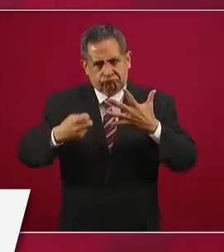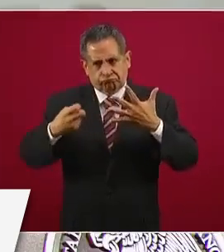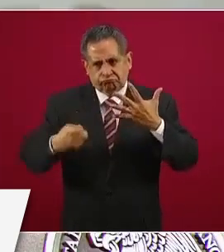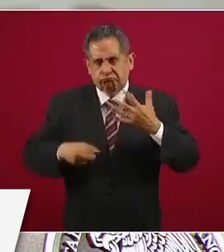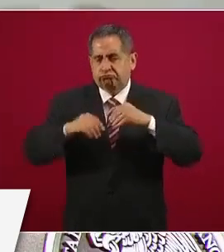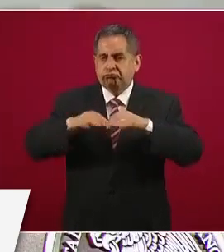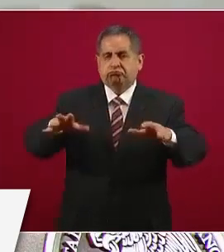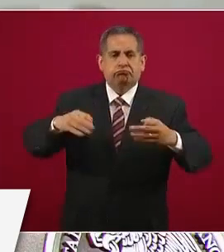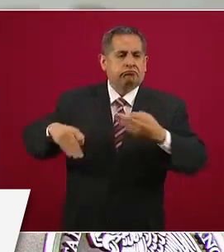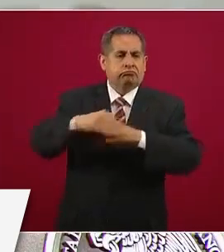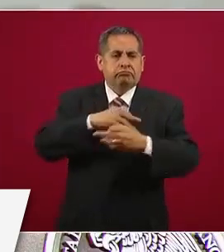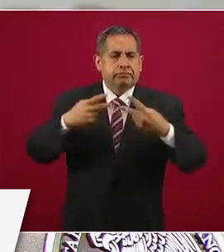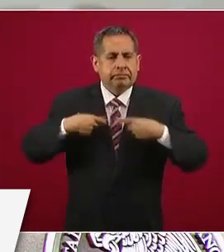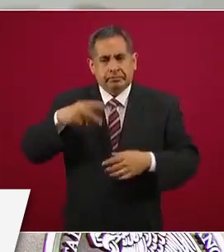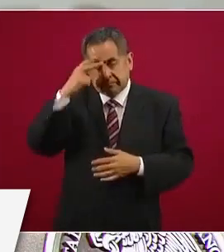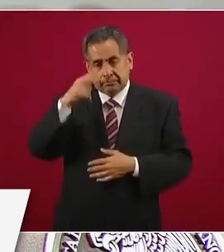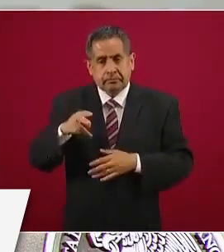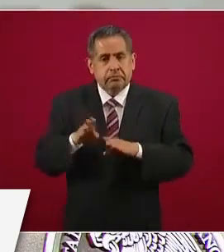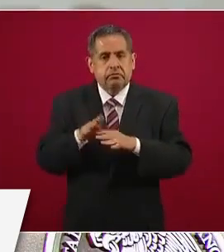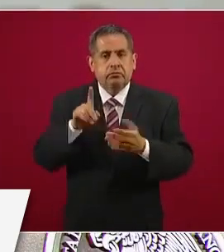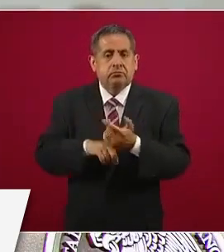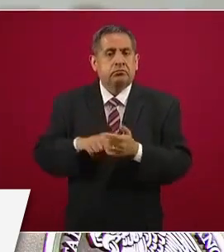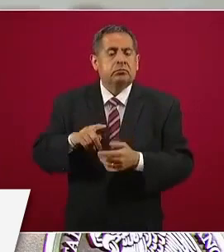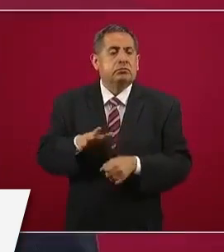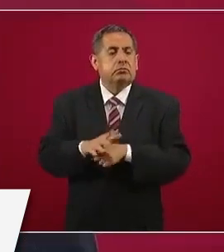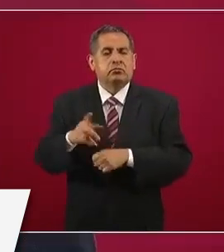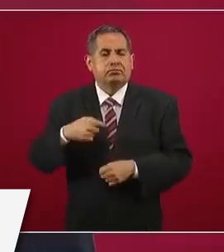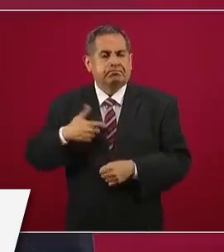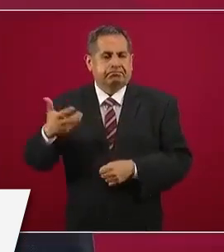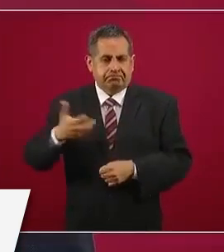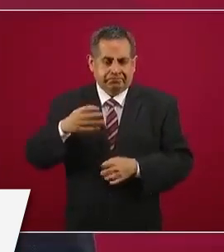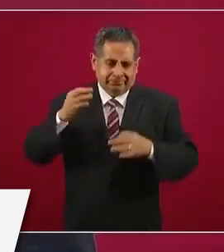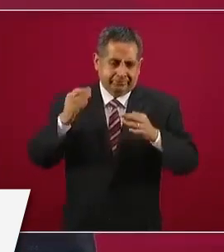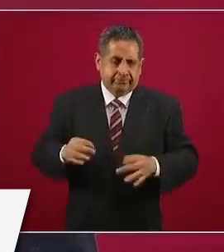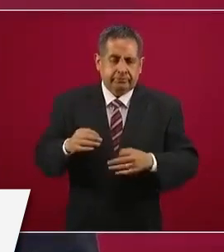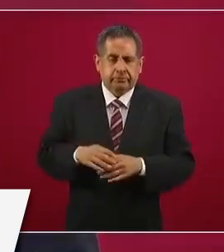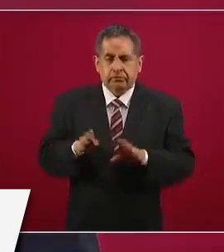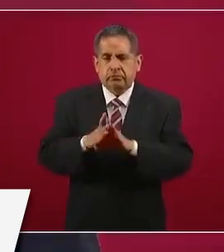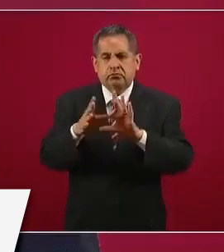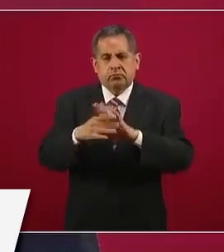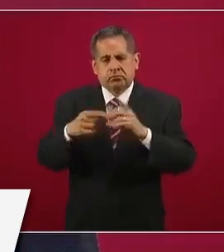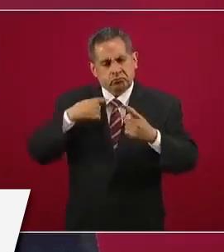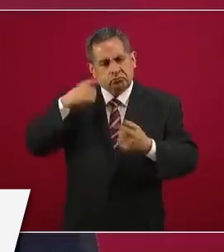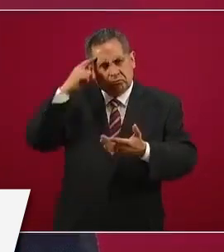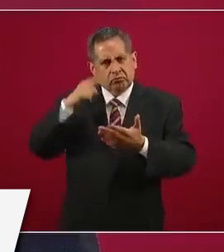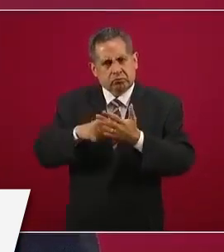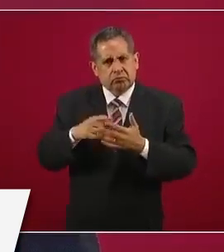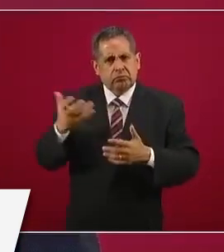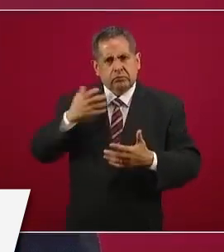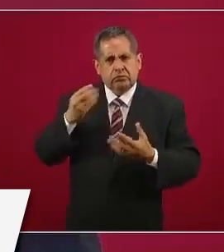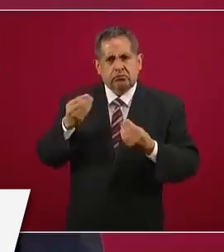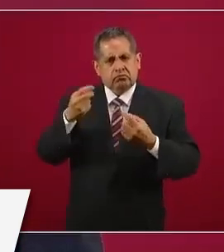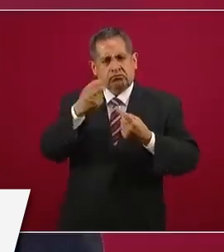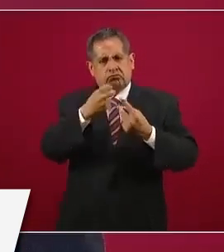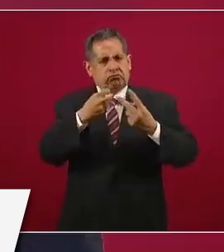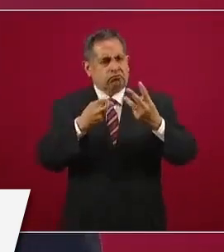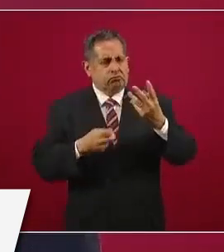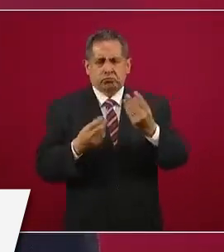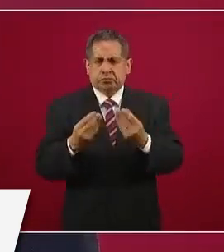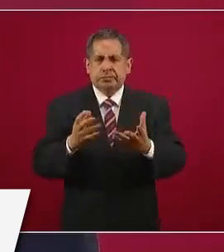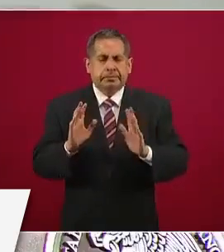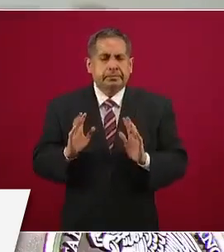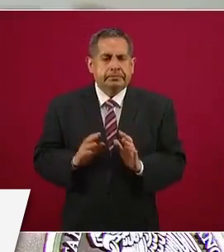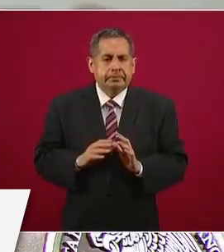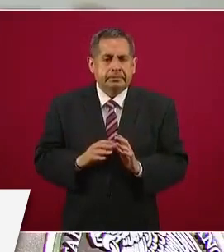al pueblo de México de lo realizado, que yo considero que es bastante, y a pesar de